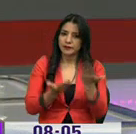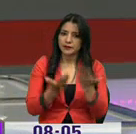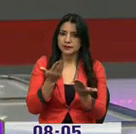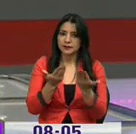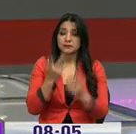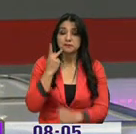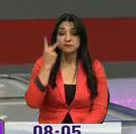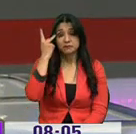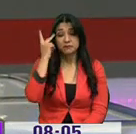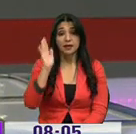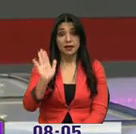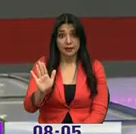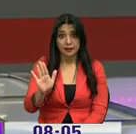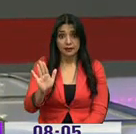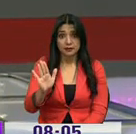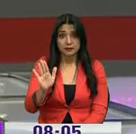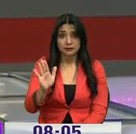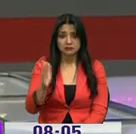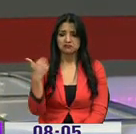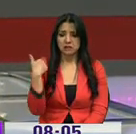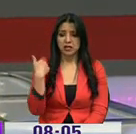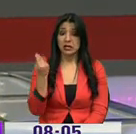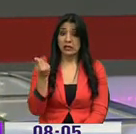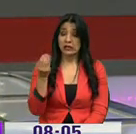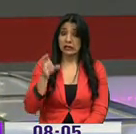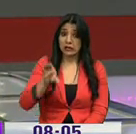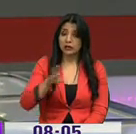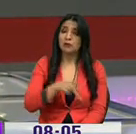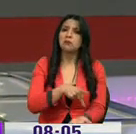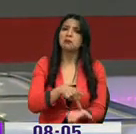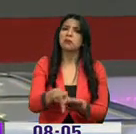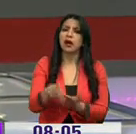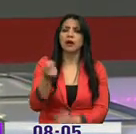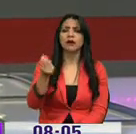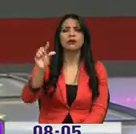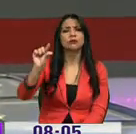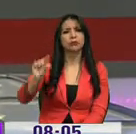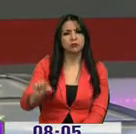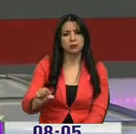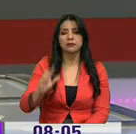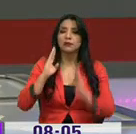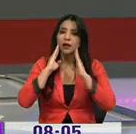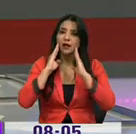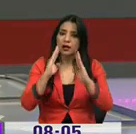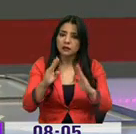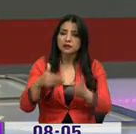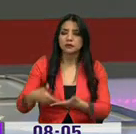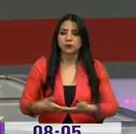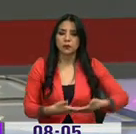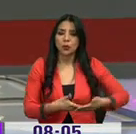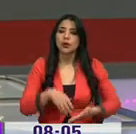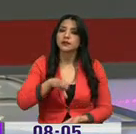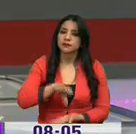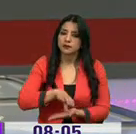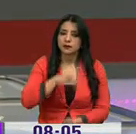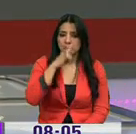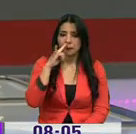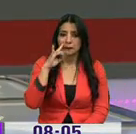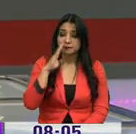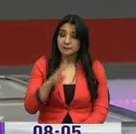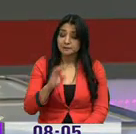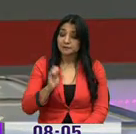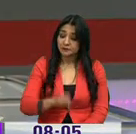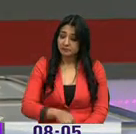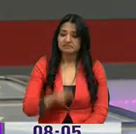los padres que cuenten con los recursos suficientes puedan pagar precios módicos por la atención que reciben sus pequeños en estos